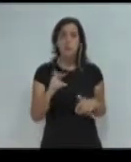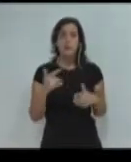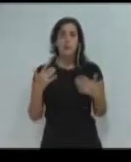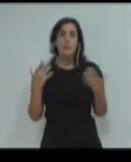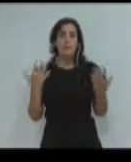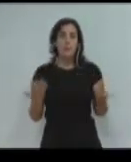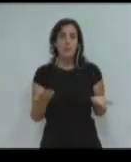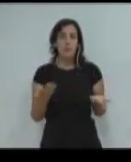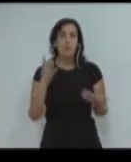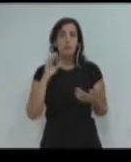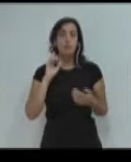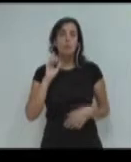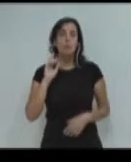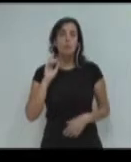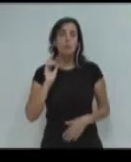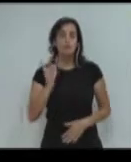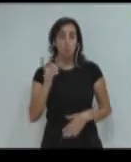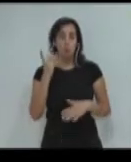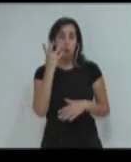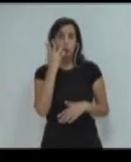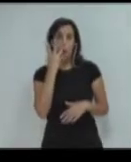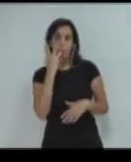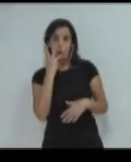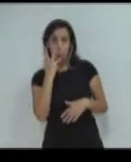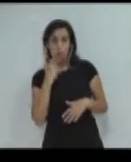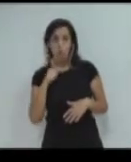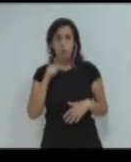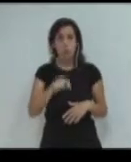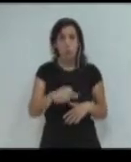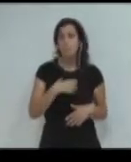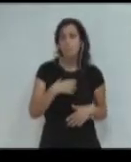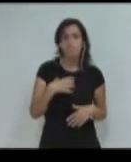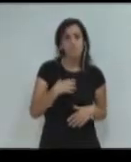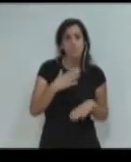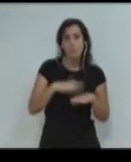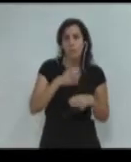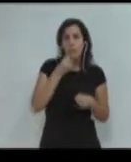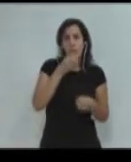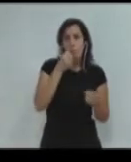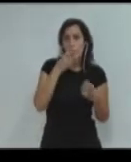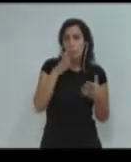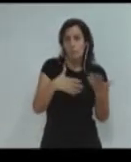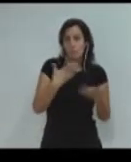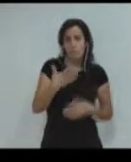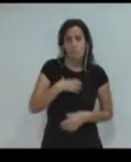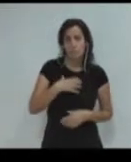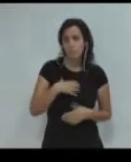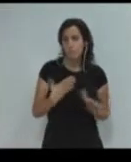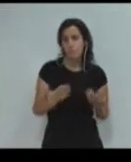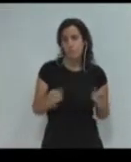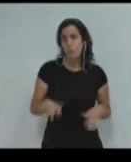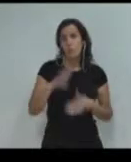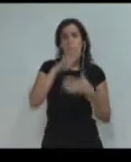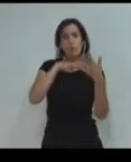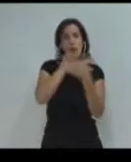no me puedo basar en colores para determinar información. Eso Sí, pasa sí, con sí, las sí. tablas muchas veces